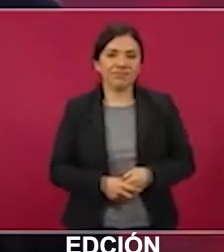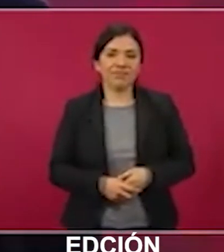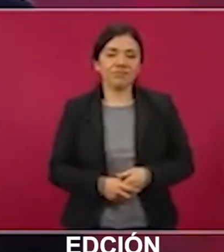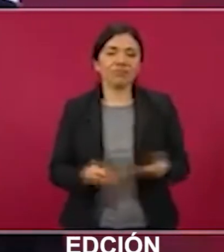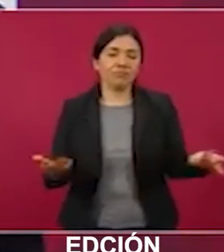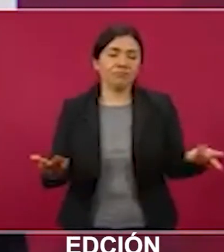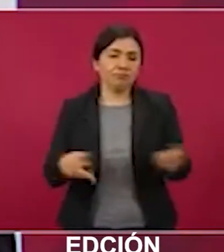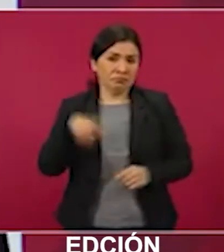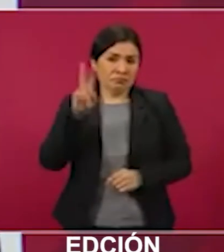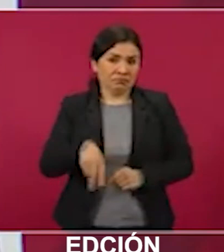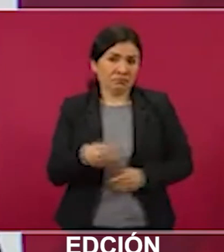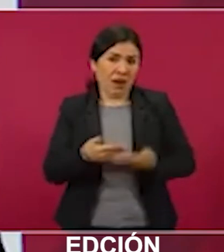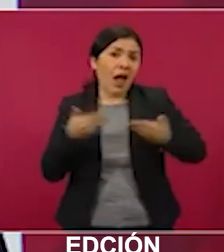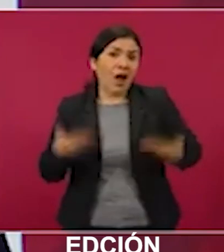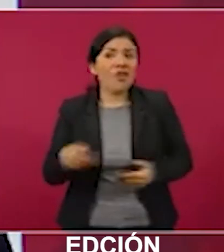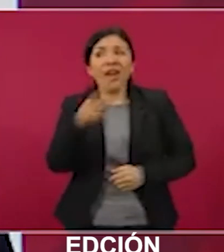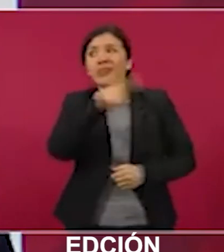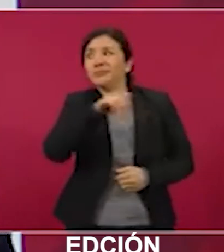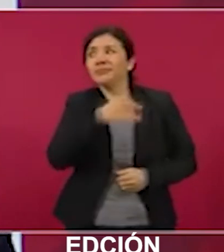aunque se molesten,